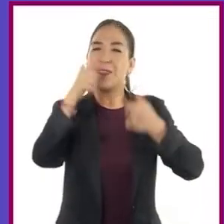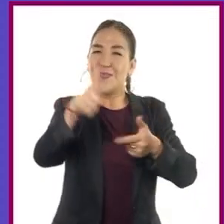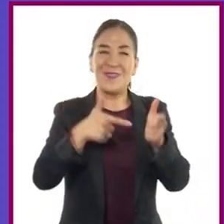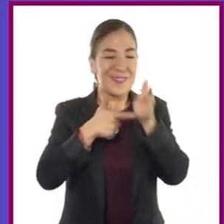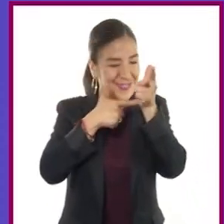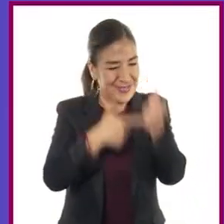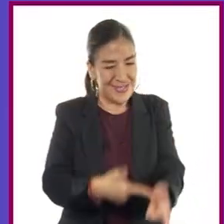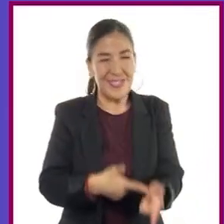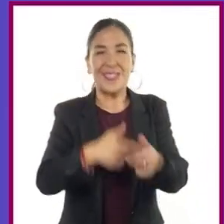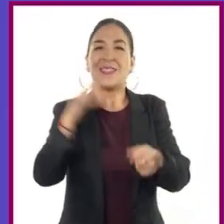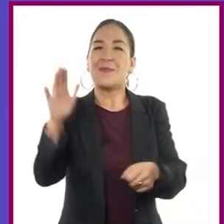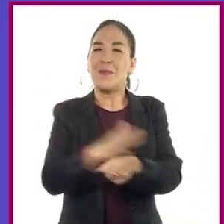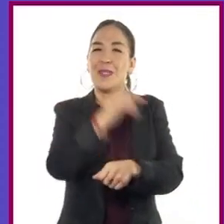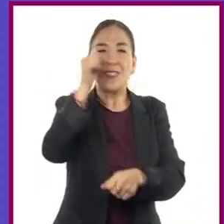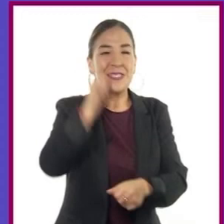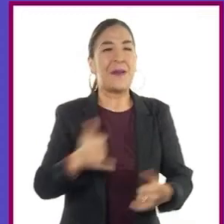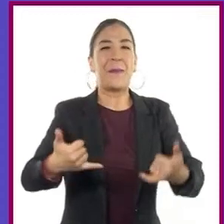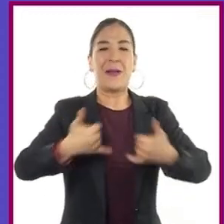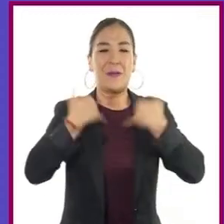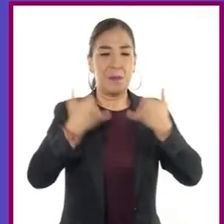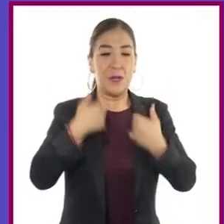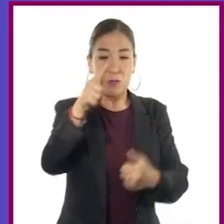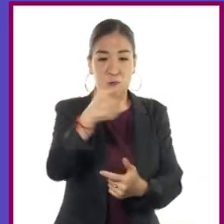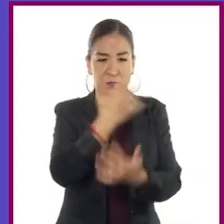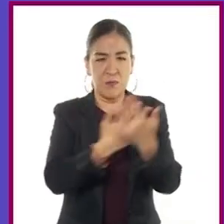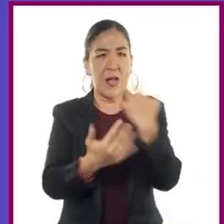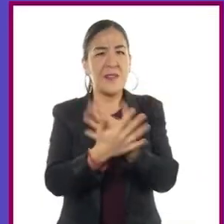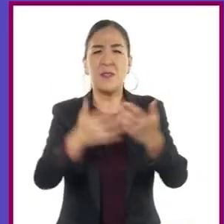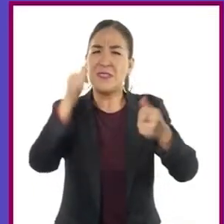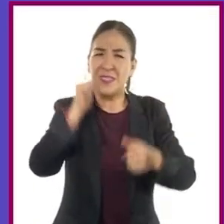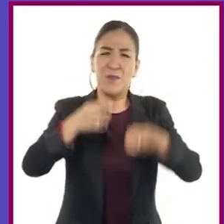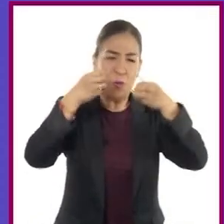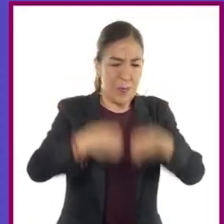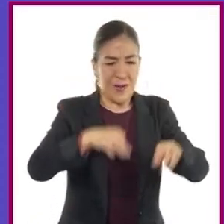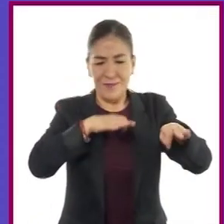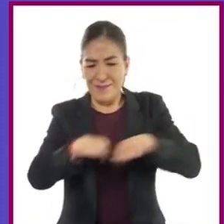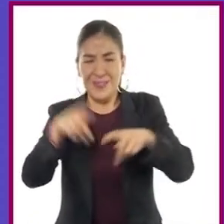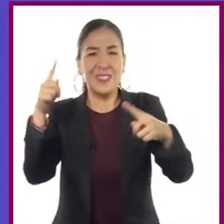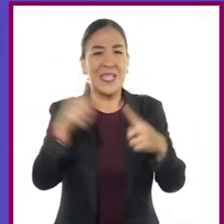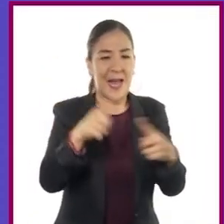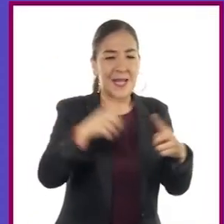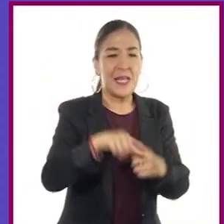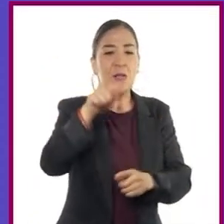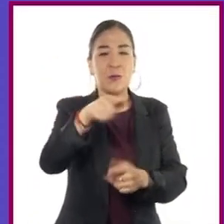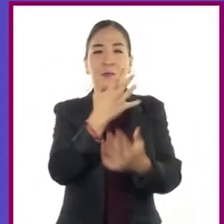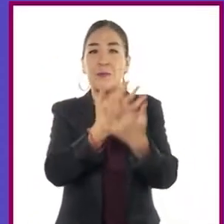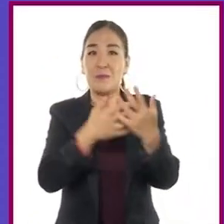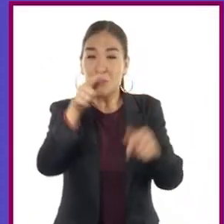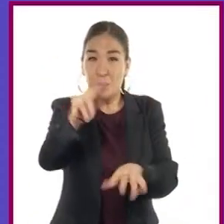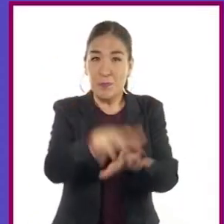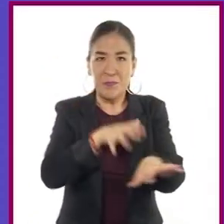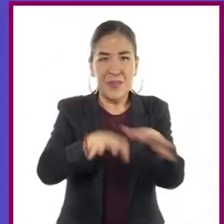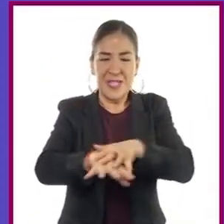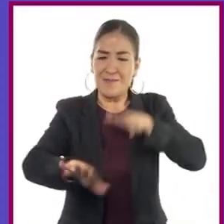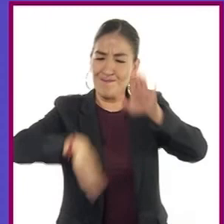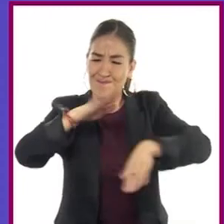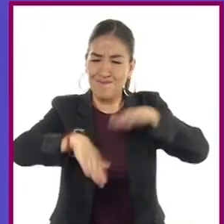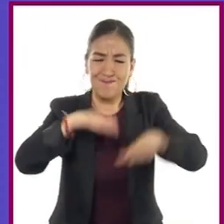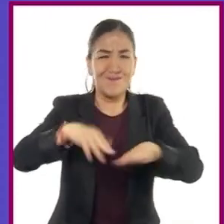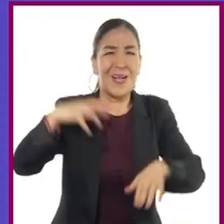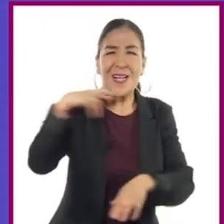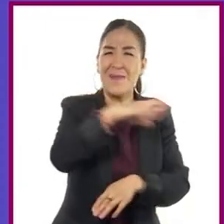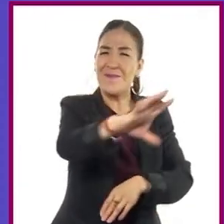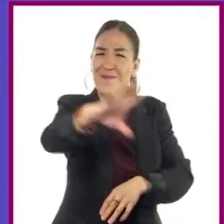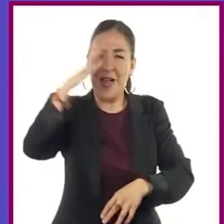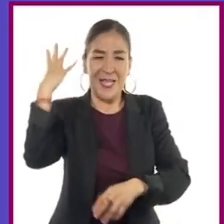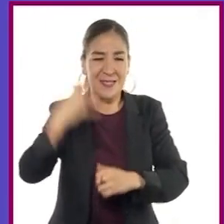permanezcas por siempre joven, que tus manos siempre estén ocupadas, que tus pies siempre sean veloces y que tengas una